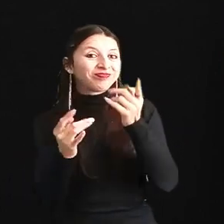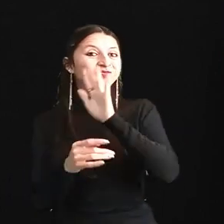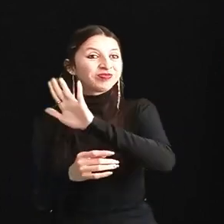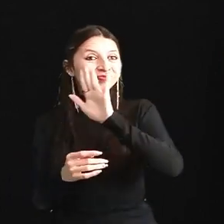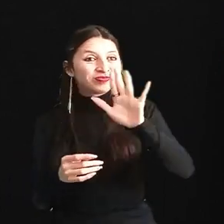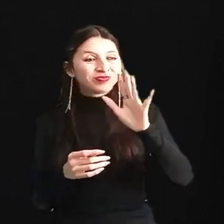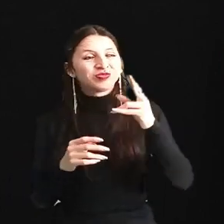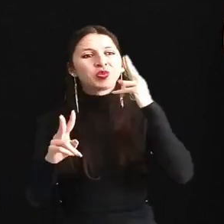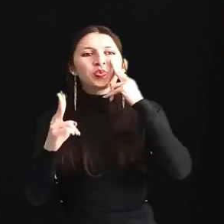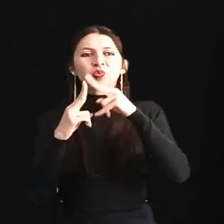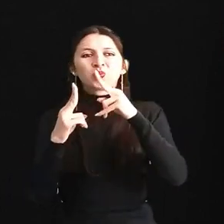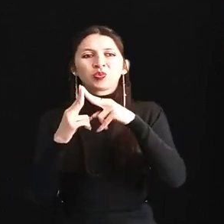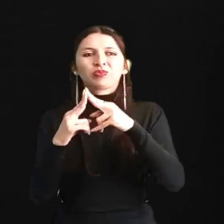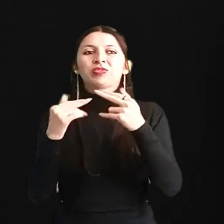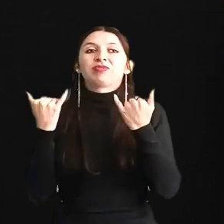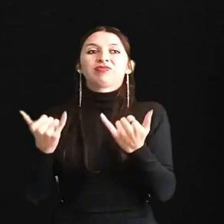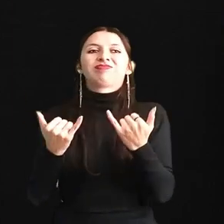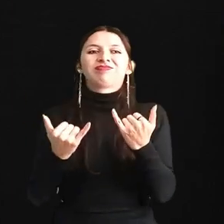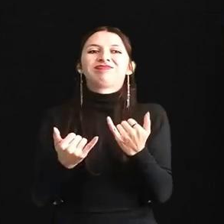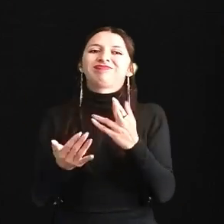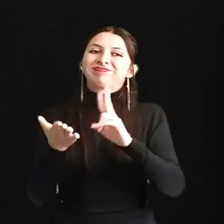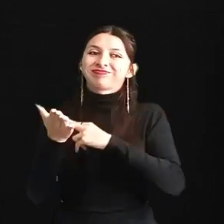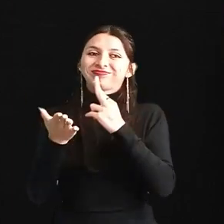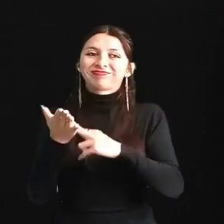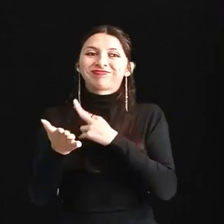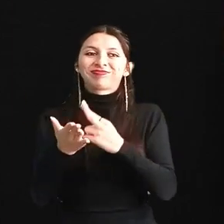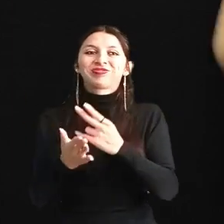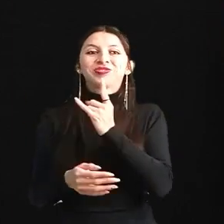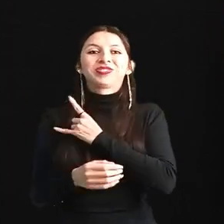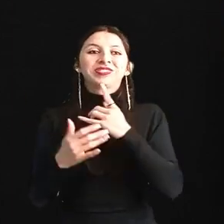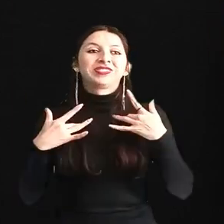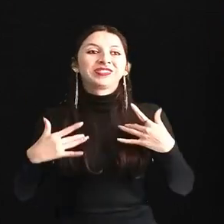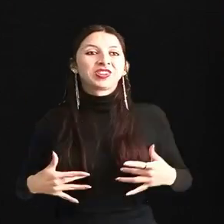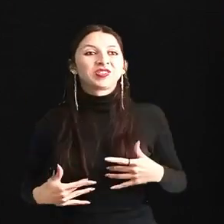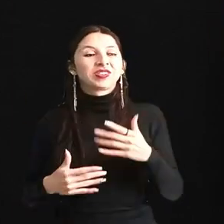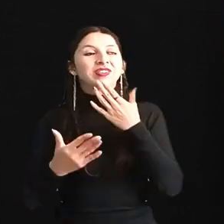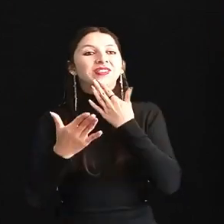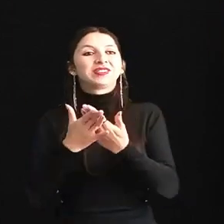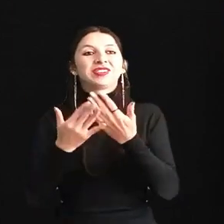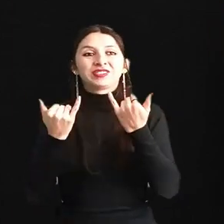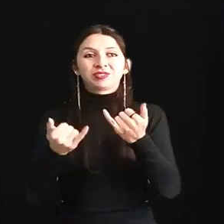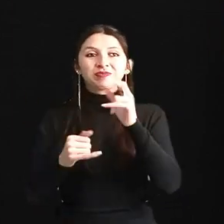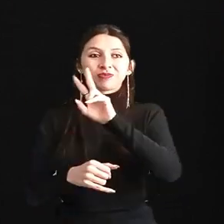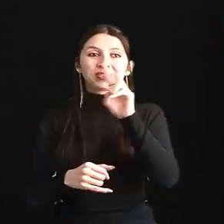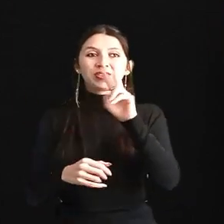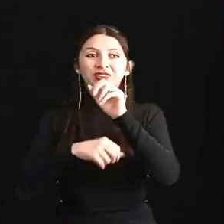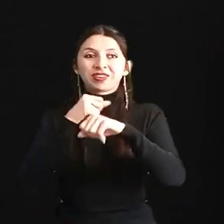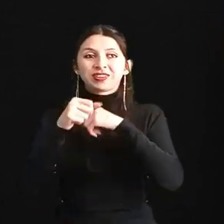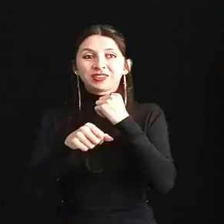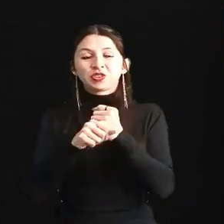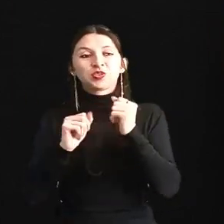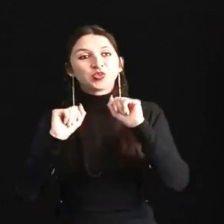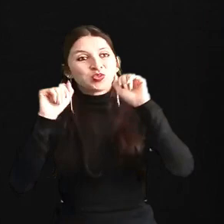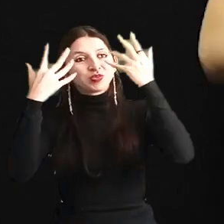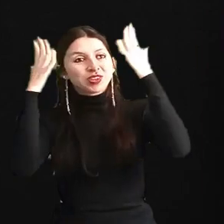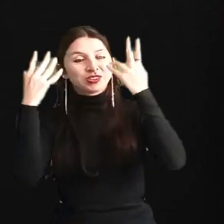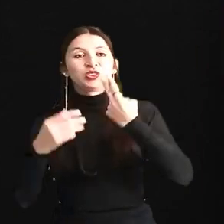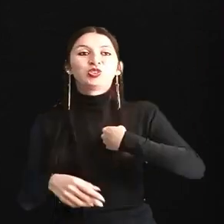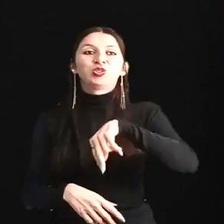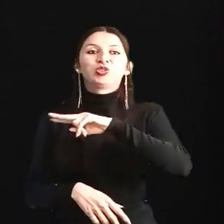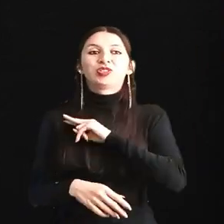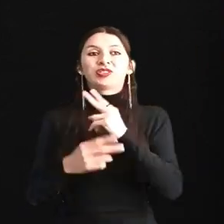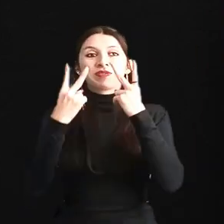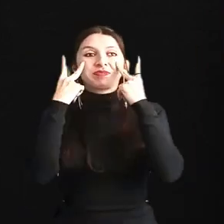vayan revisando conociendo la revista Universidad y salud que actualmente cumple ya 22 años de publicación nosotros